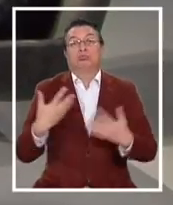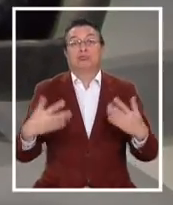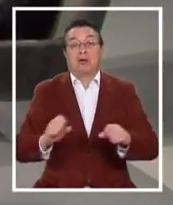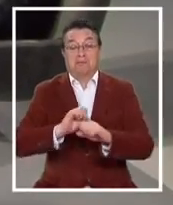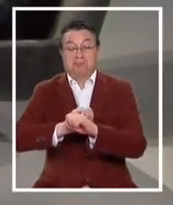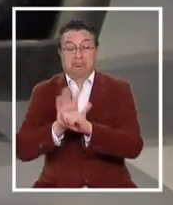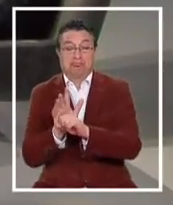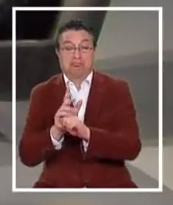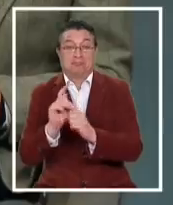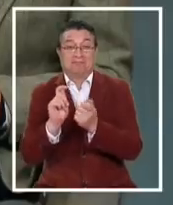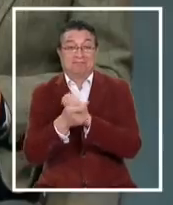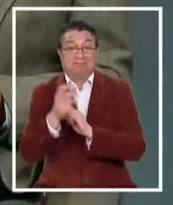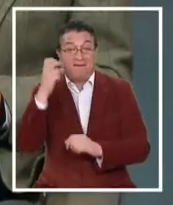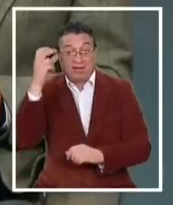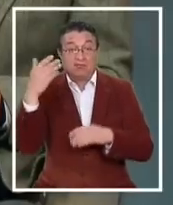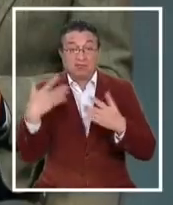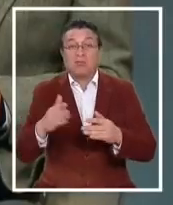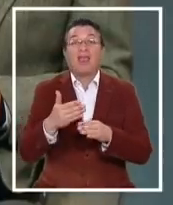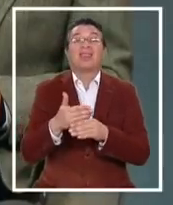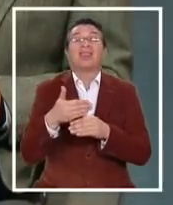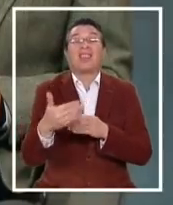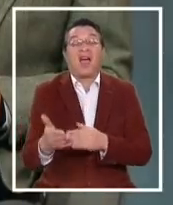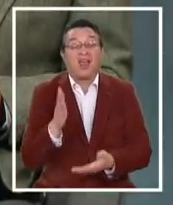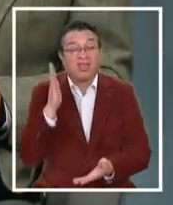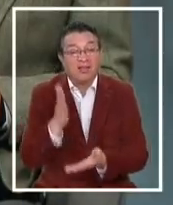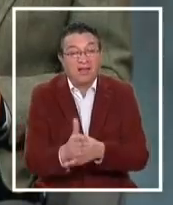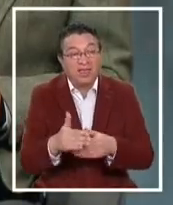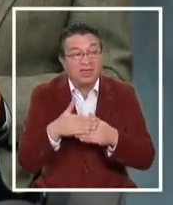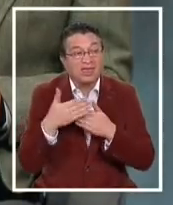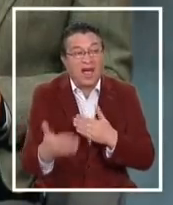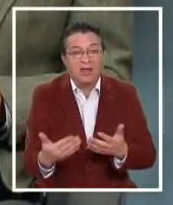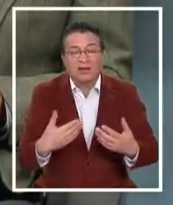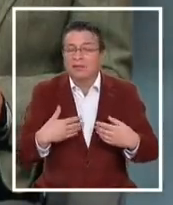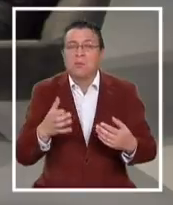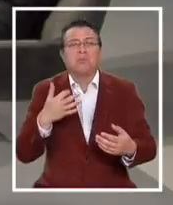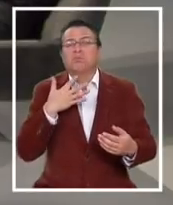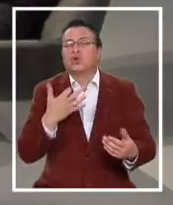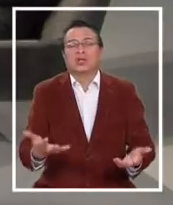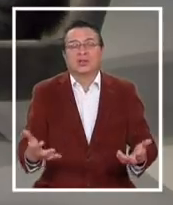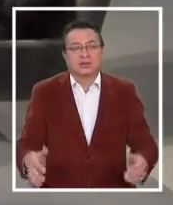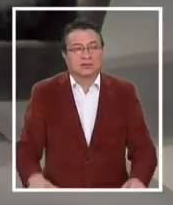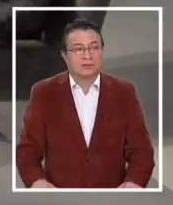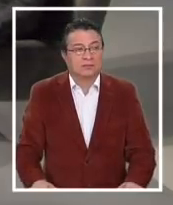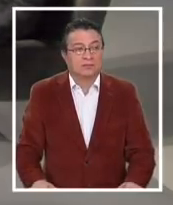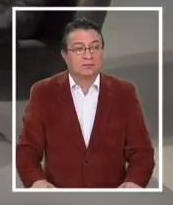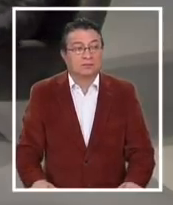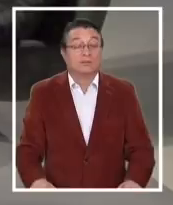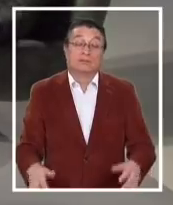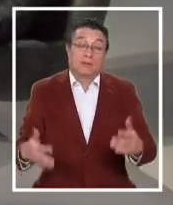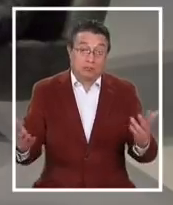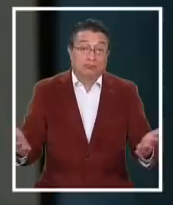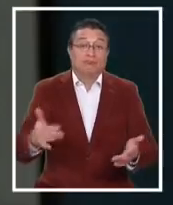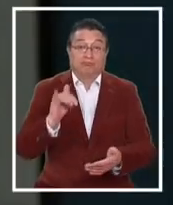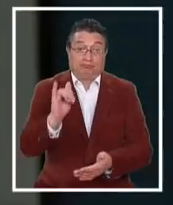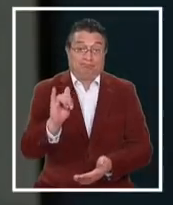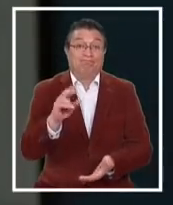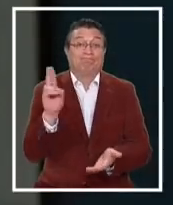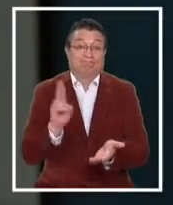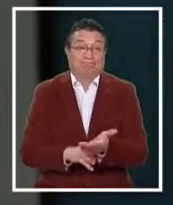uno se pregunta, ¿eso no se tomó demasiado tarde? Y no, uno no entiende la razón. Bueno,